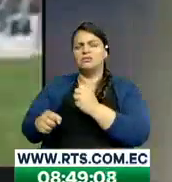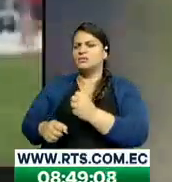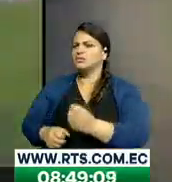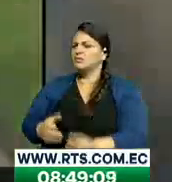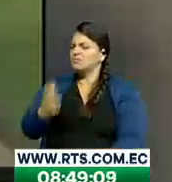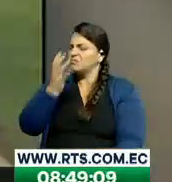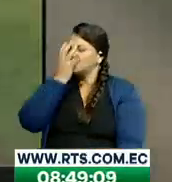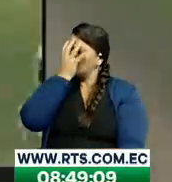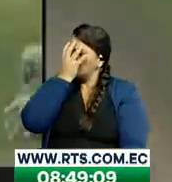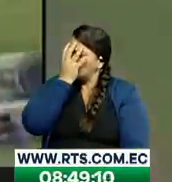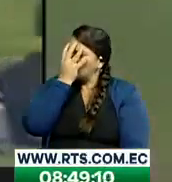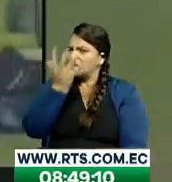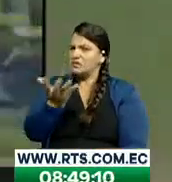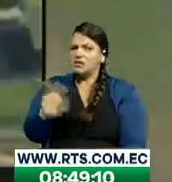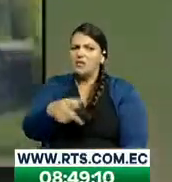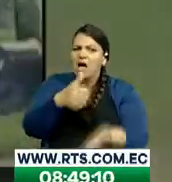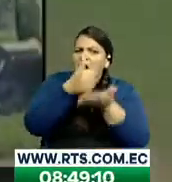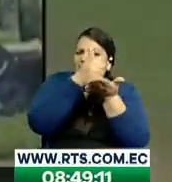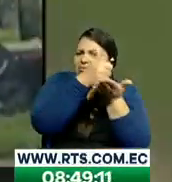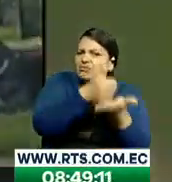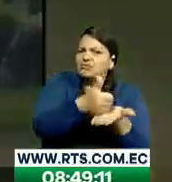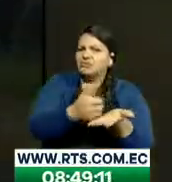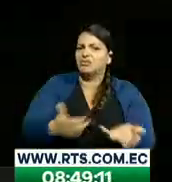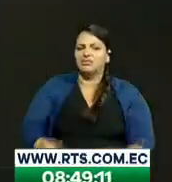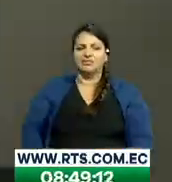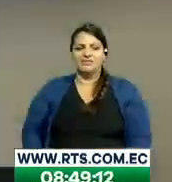cuestión de educación.